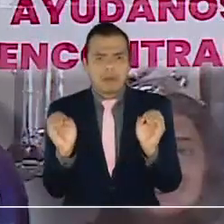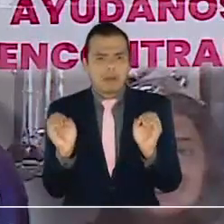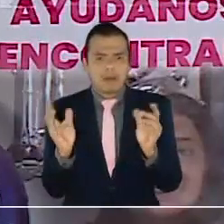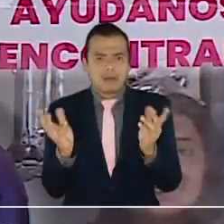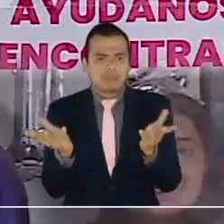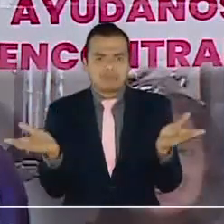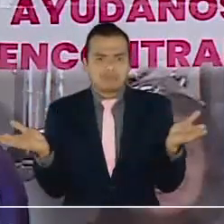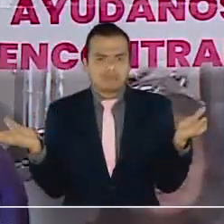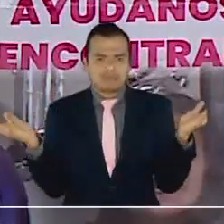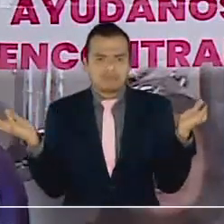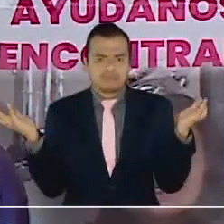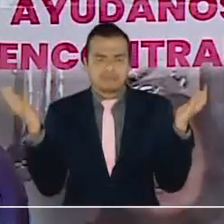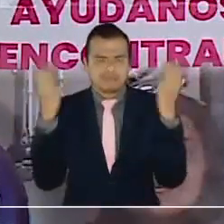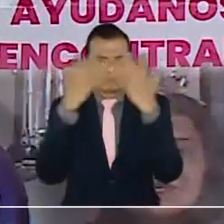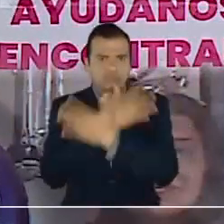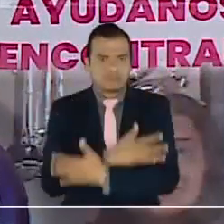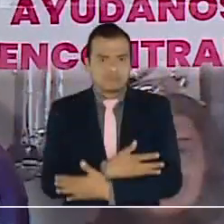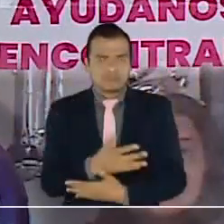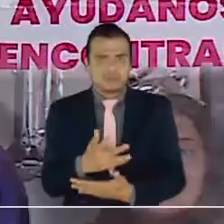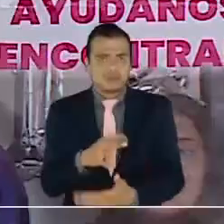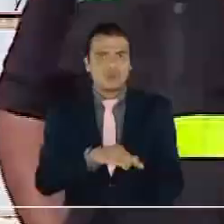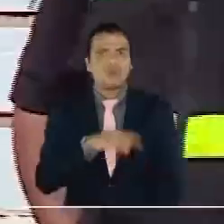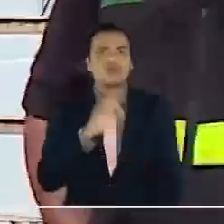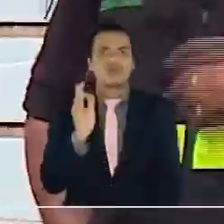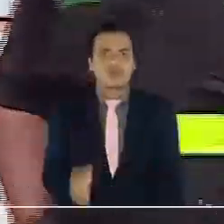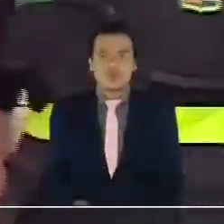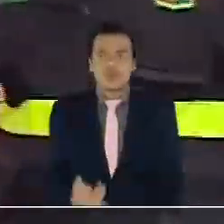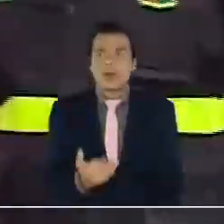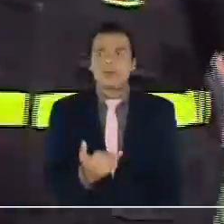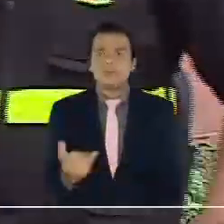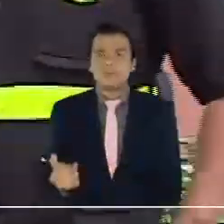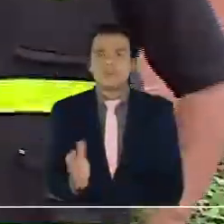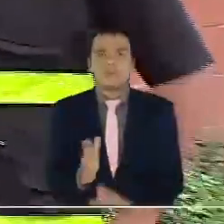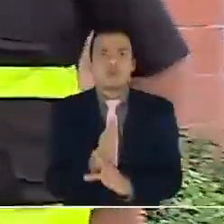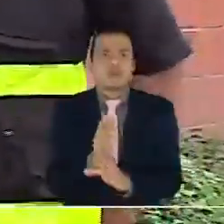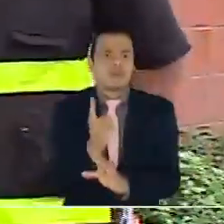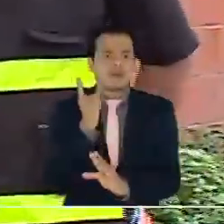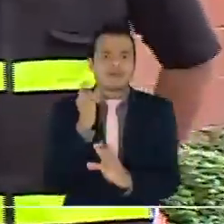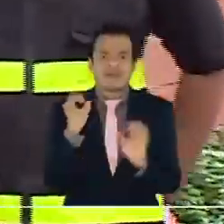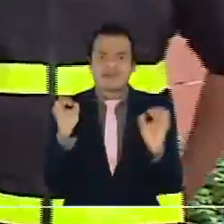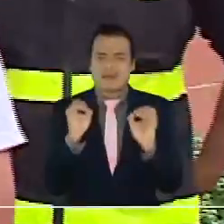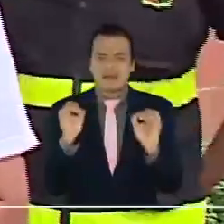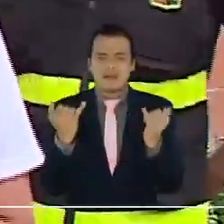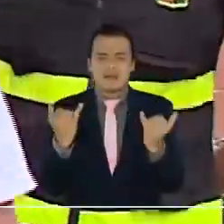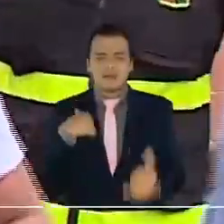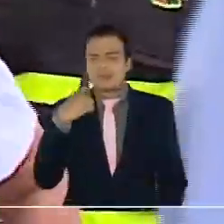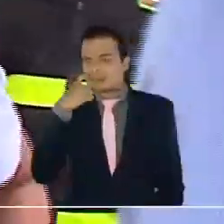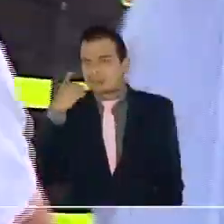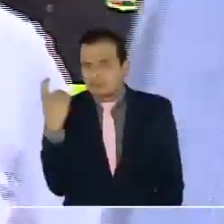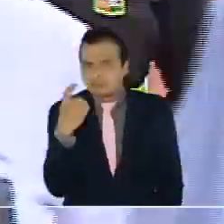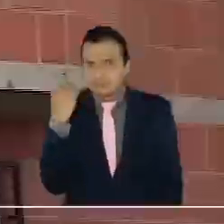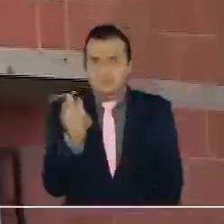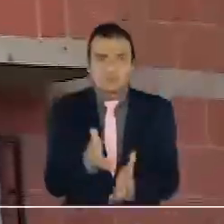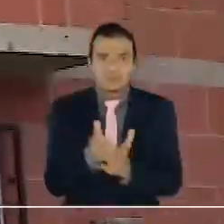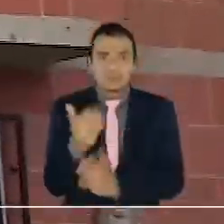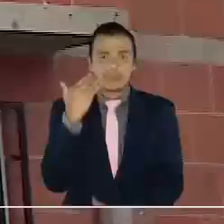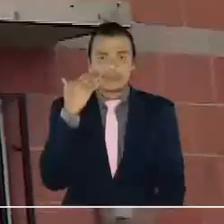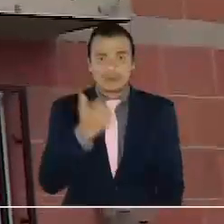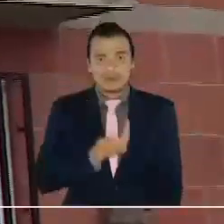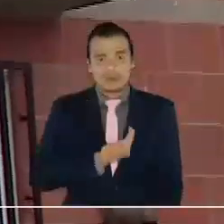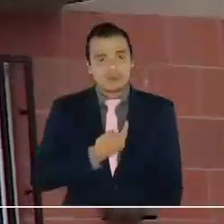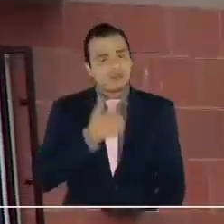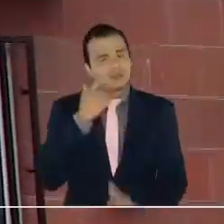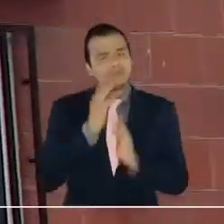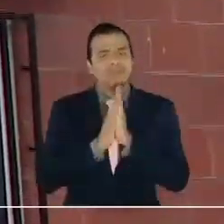nada, nunca, nunca problemas con nada, menos con dinero. Y mientras la búsqueda continúa, una madre tiene la esperanza de que su hija aún esté con vida